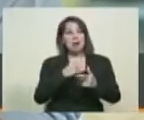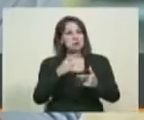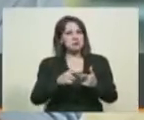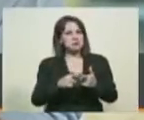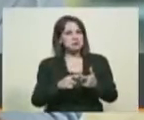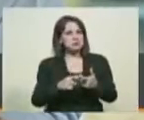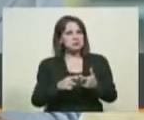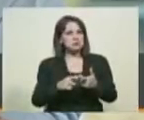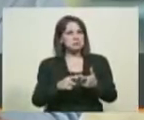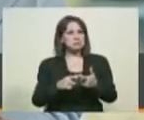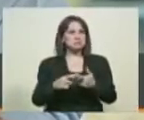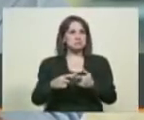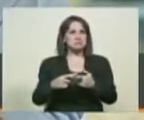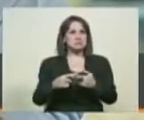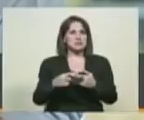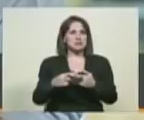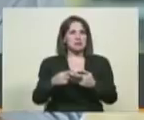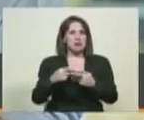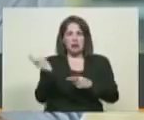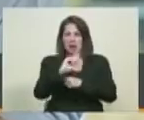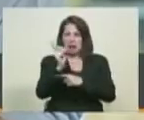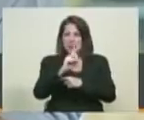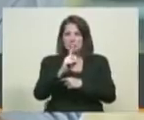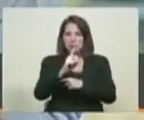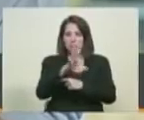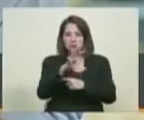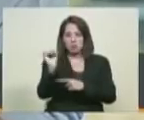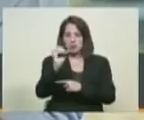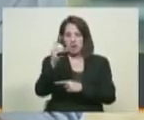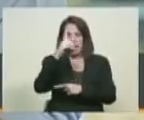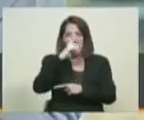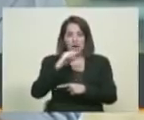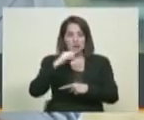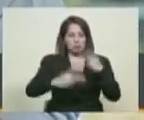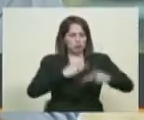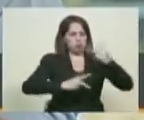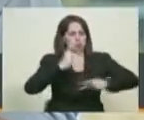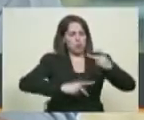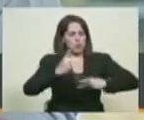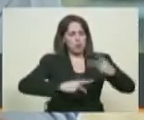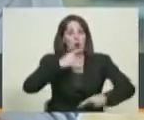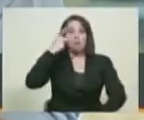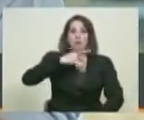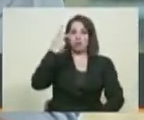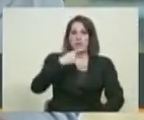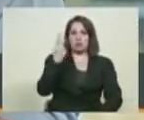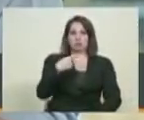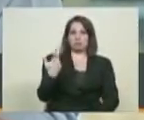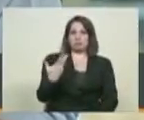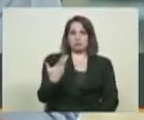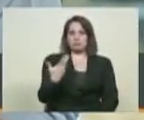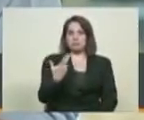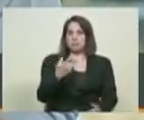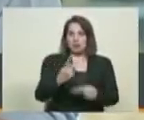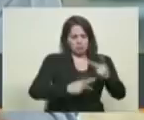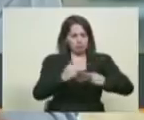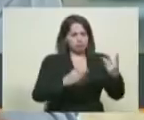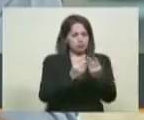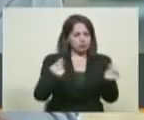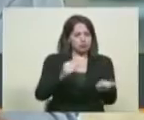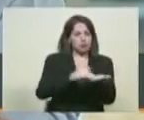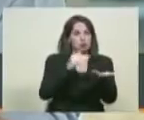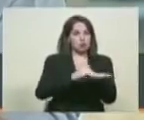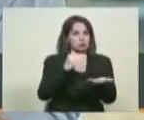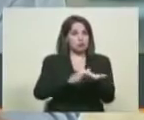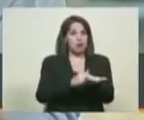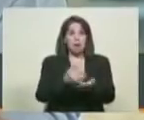que dialécticamente ha acelerado como 50 años el proceso de avance político de nuestro país. Las soluciones que están surgiendo desde